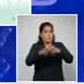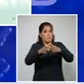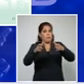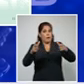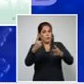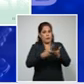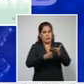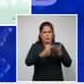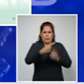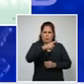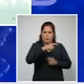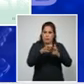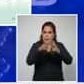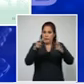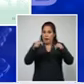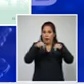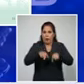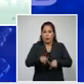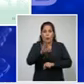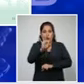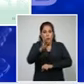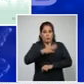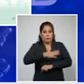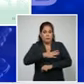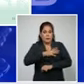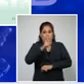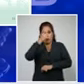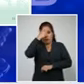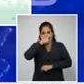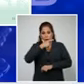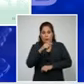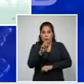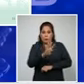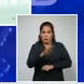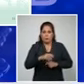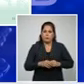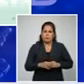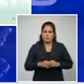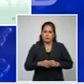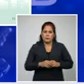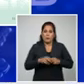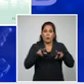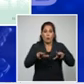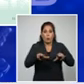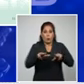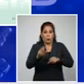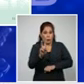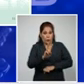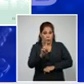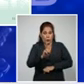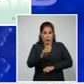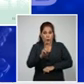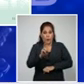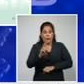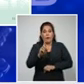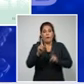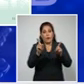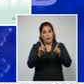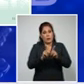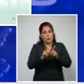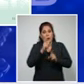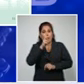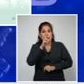atrás. Los 8 casos de Ciego de Ávila, municipio 4, de Morón 2 y de Venezuela y Sirio Redondo